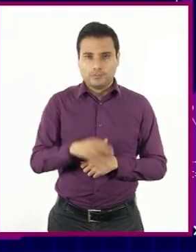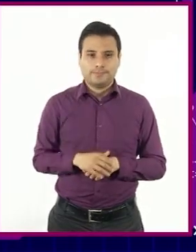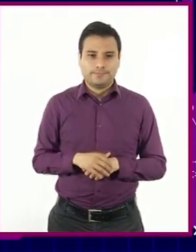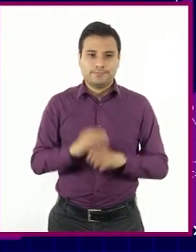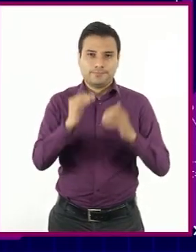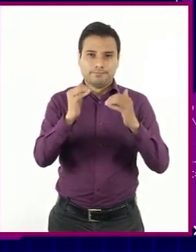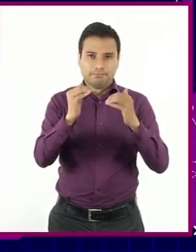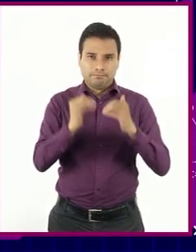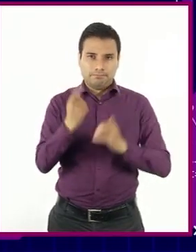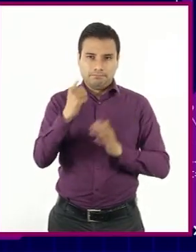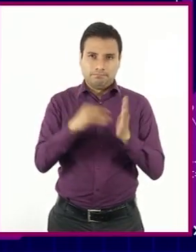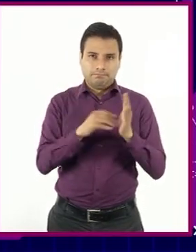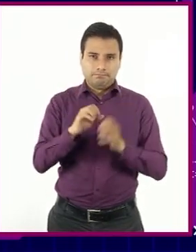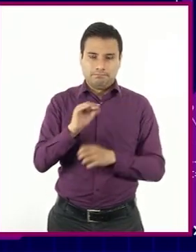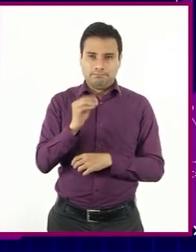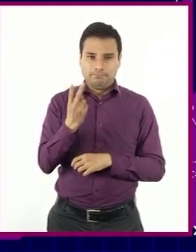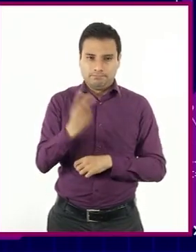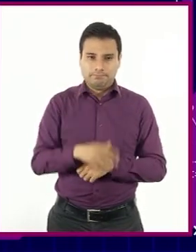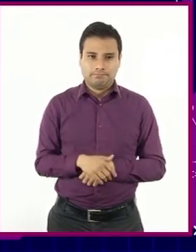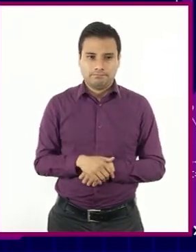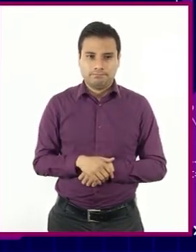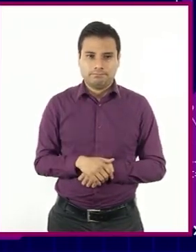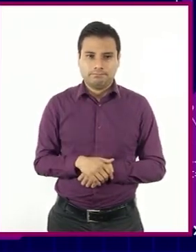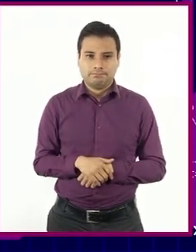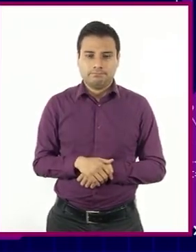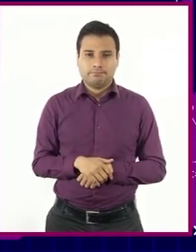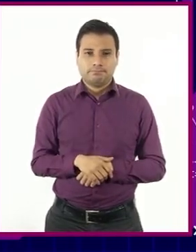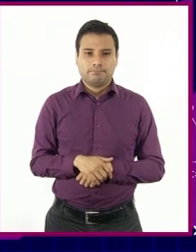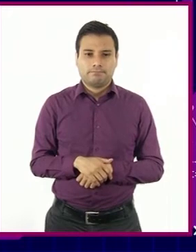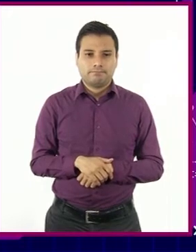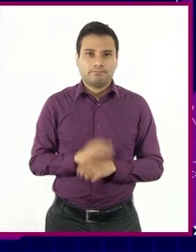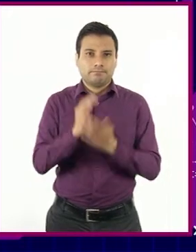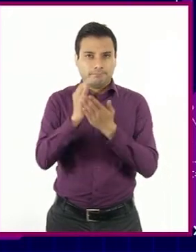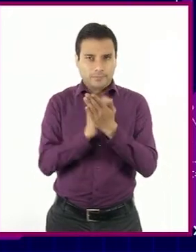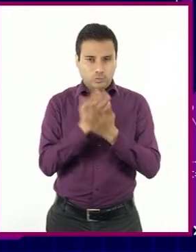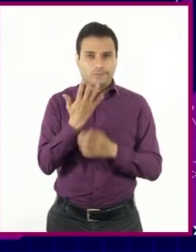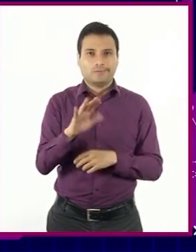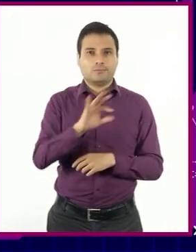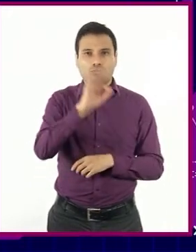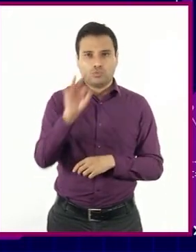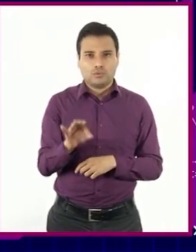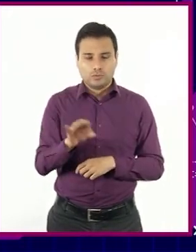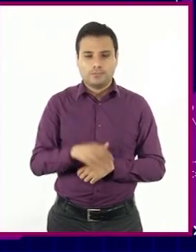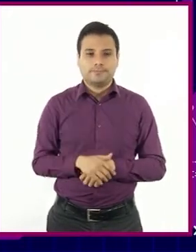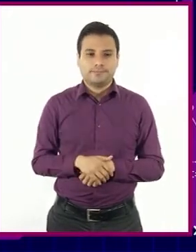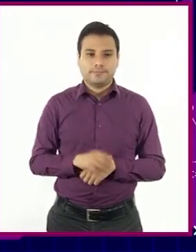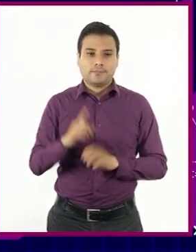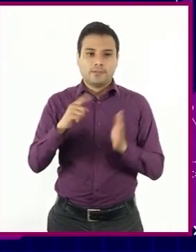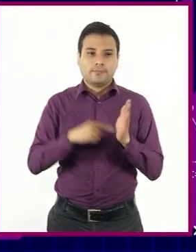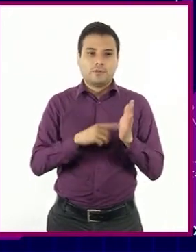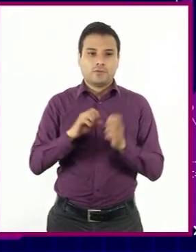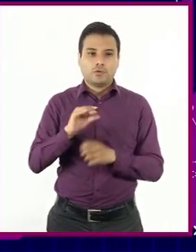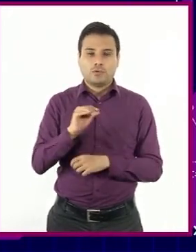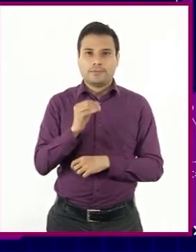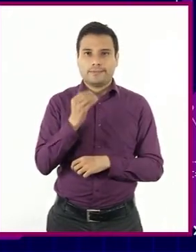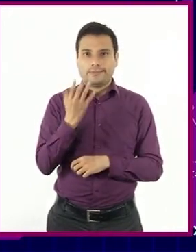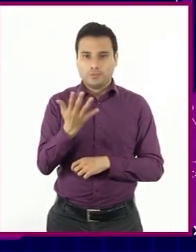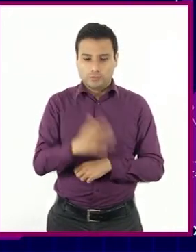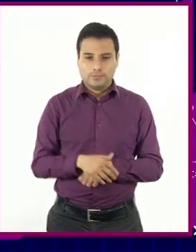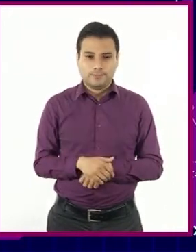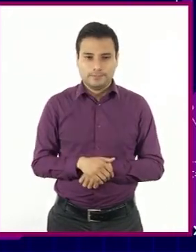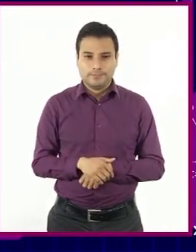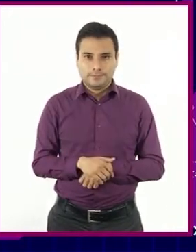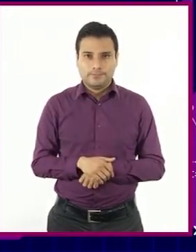Para 1992, la tasa general se disminuye a 10%. En 1995